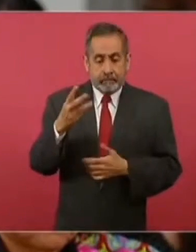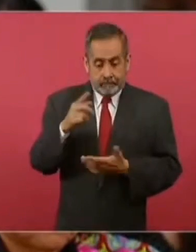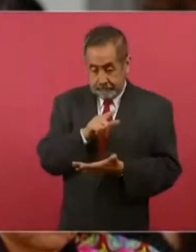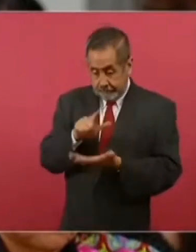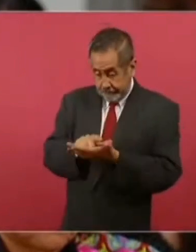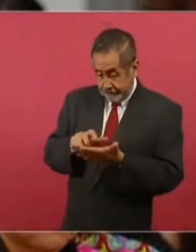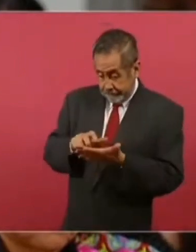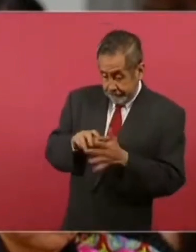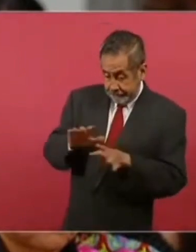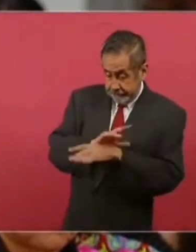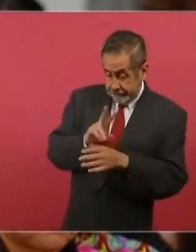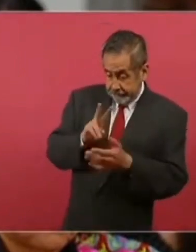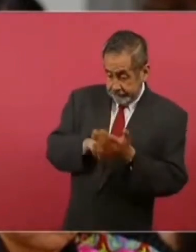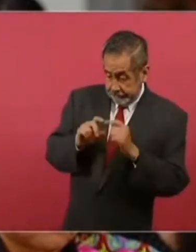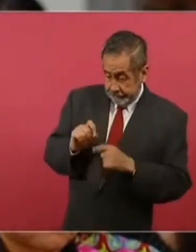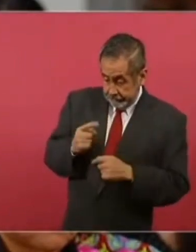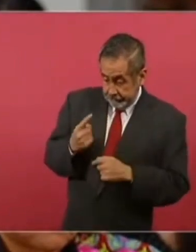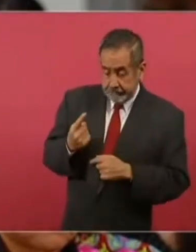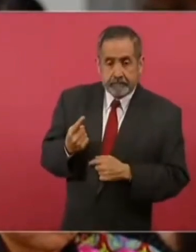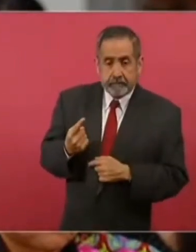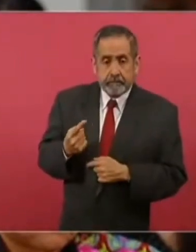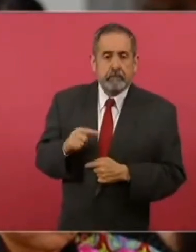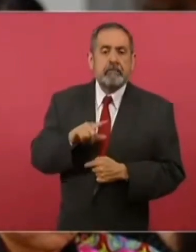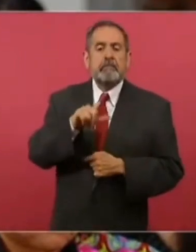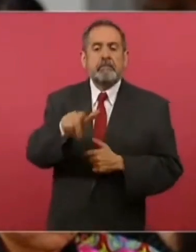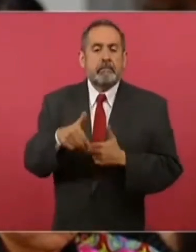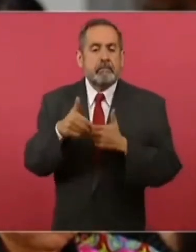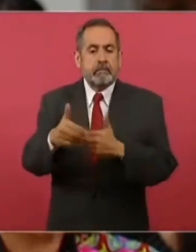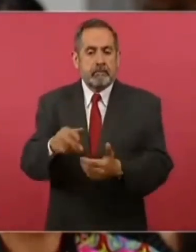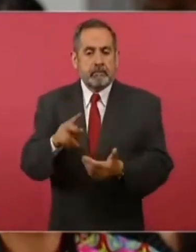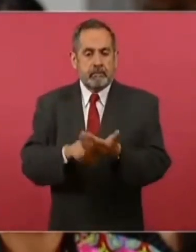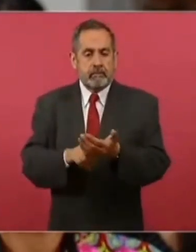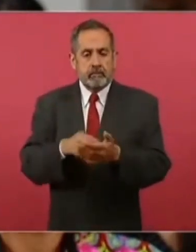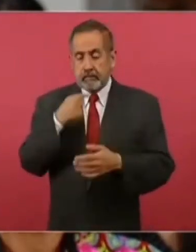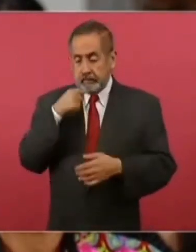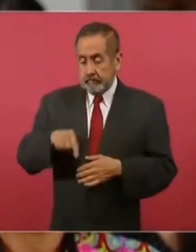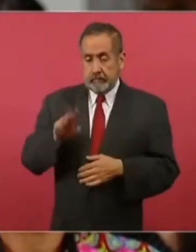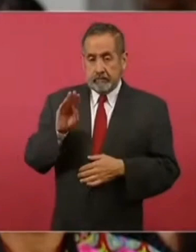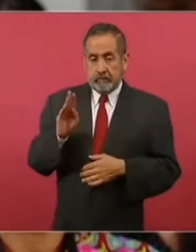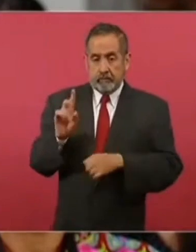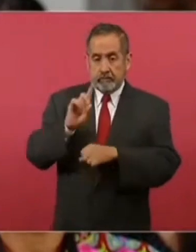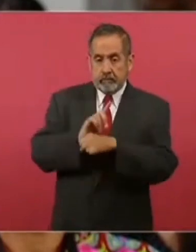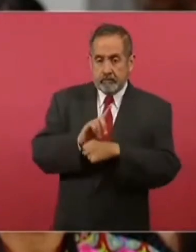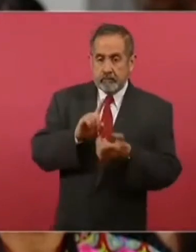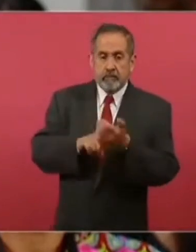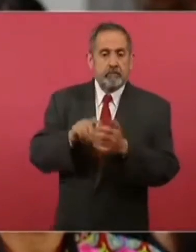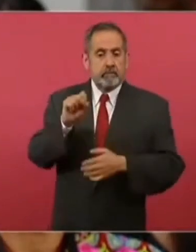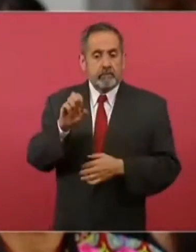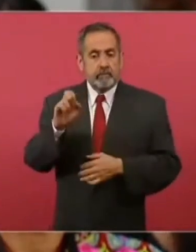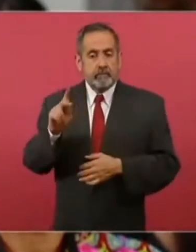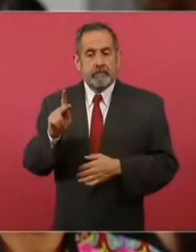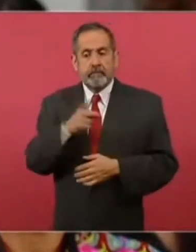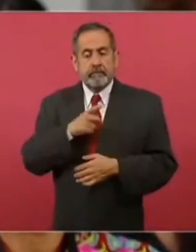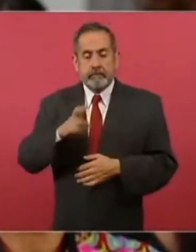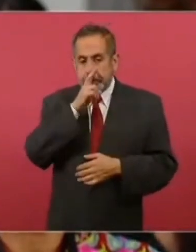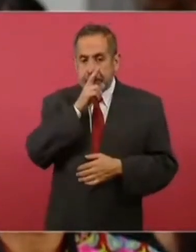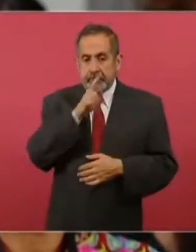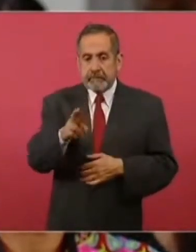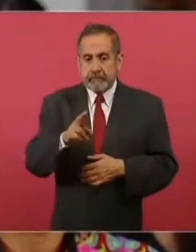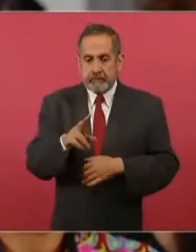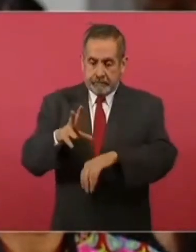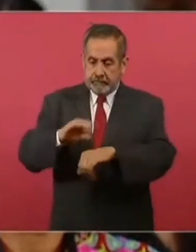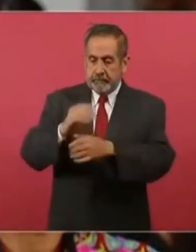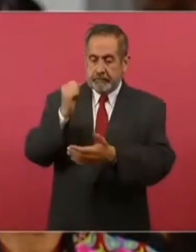en 2021, pero aún así la ley prevé que son 90 días hábiles que está obligado a la SEP, pero cuando emite